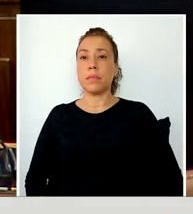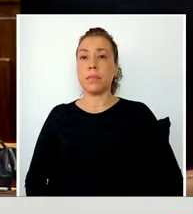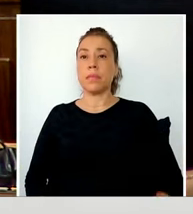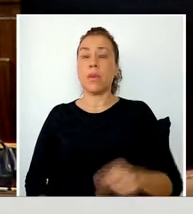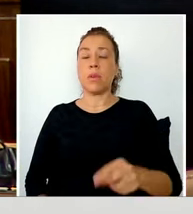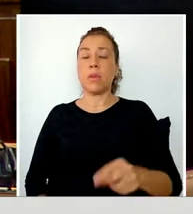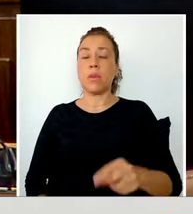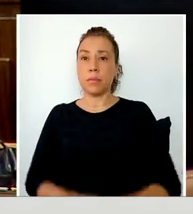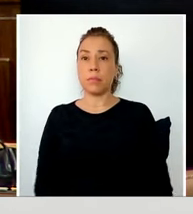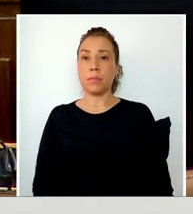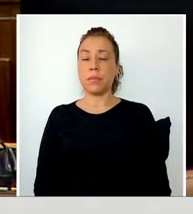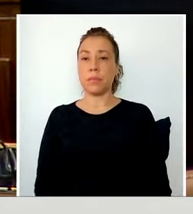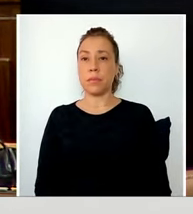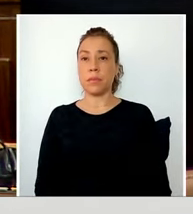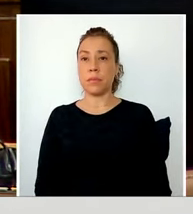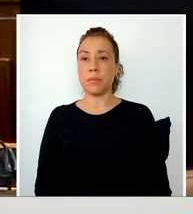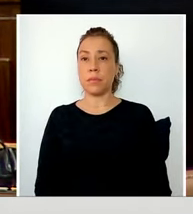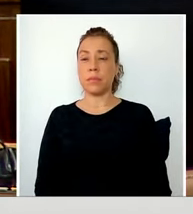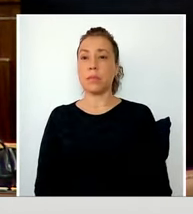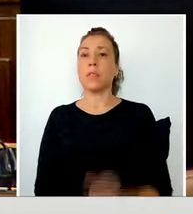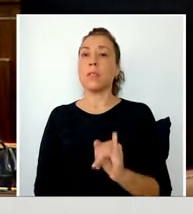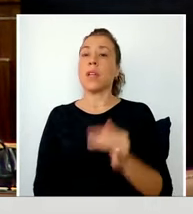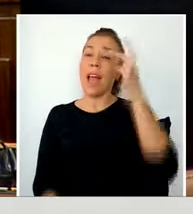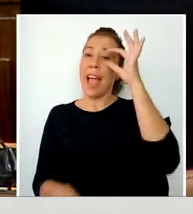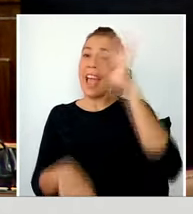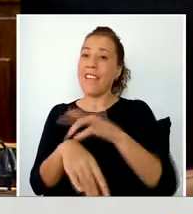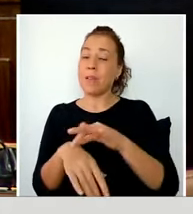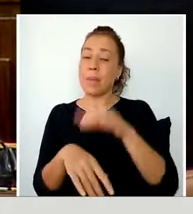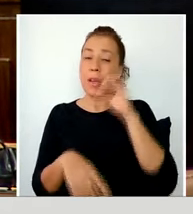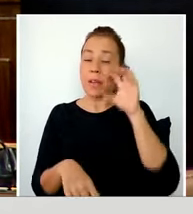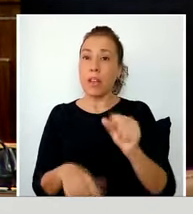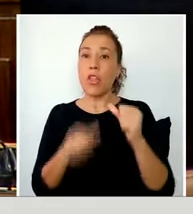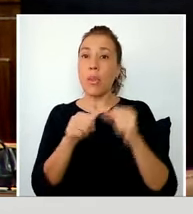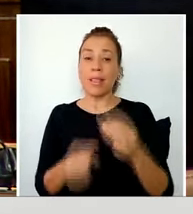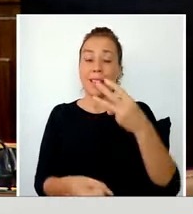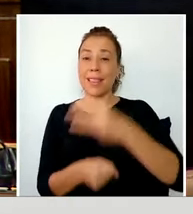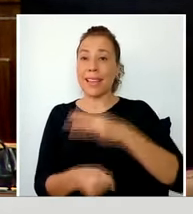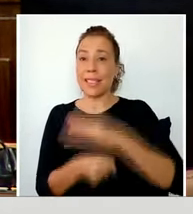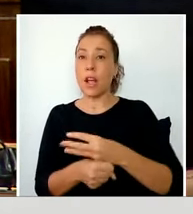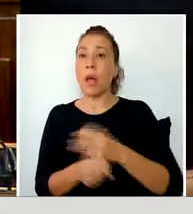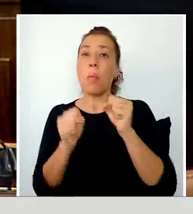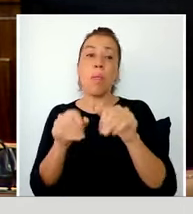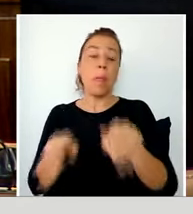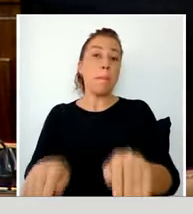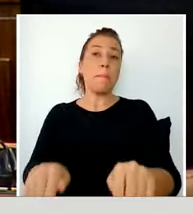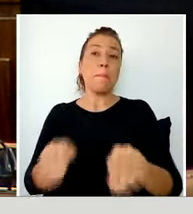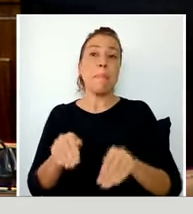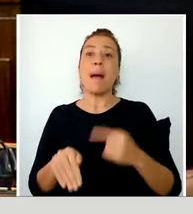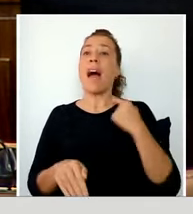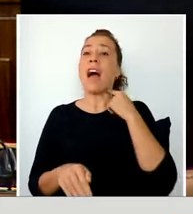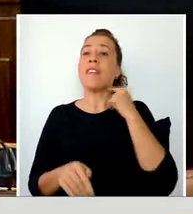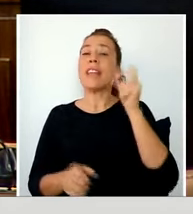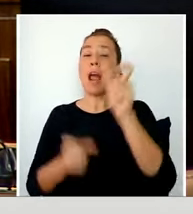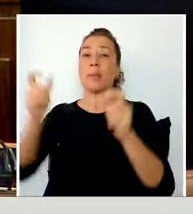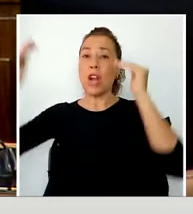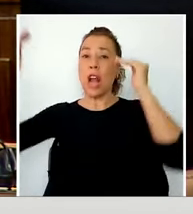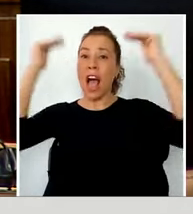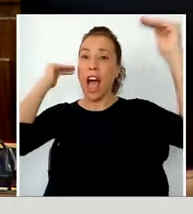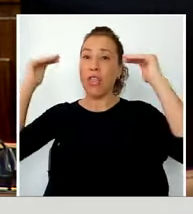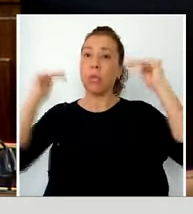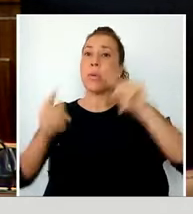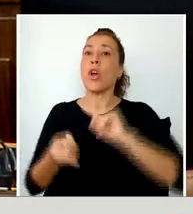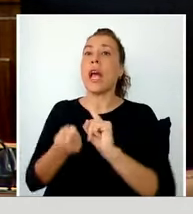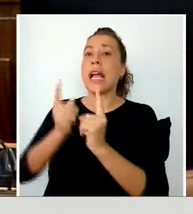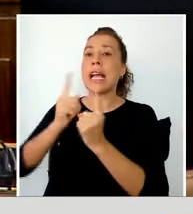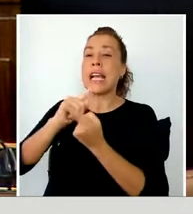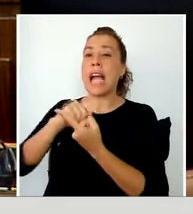asegurar que si bien las patologías diagnosticadas durante la tercera edad pueden ser las mismas que afectan a los adultos estas cambian en su frecuencia